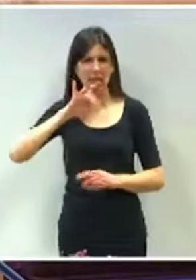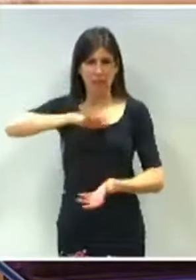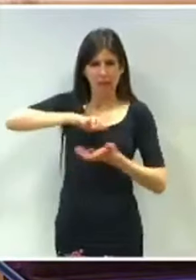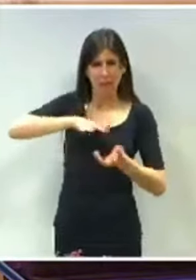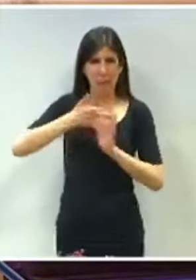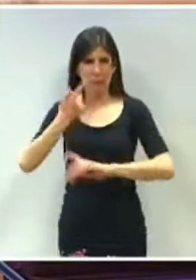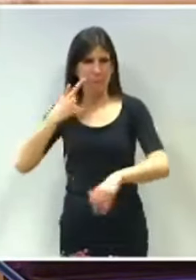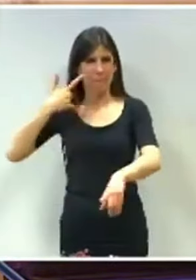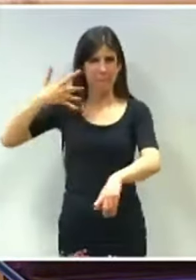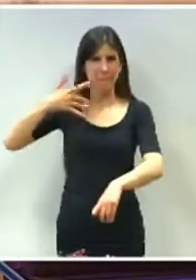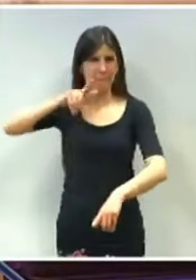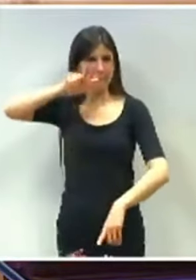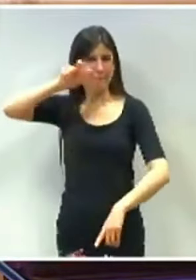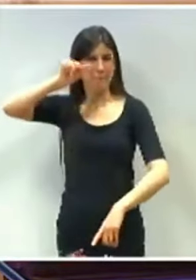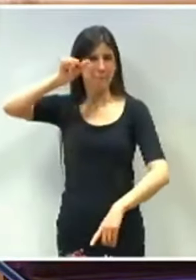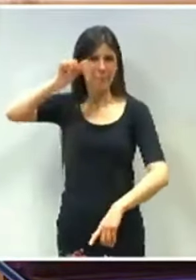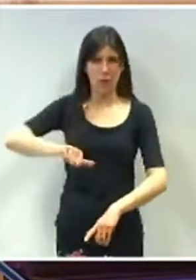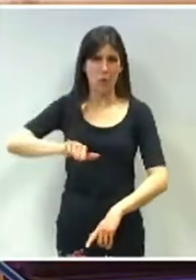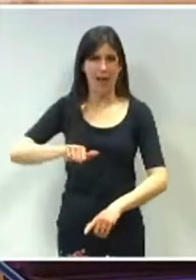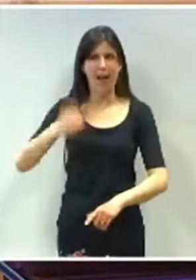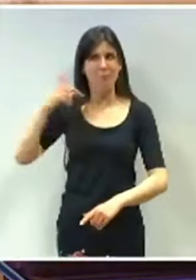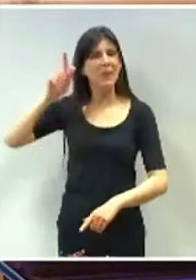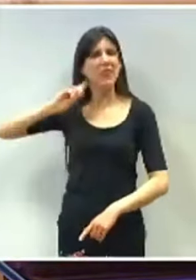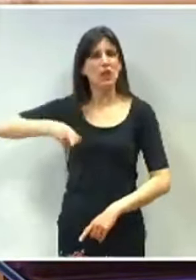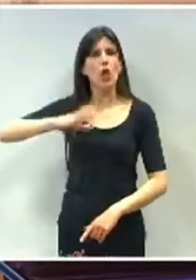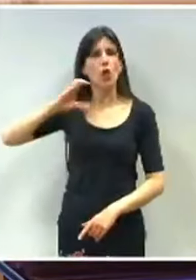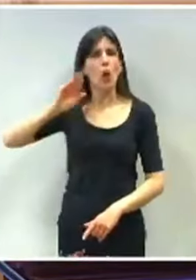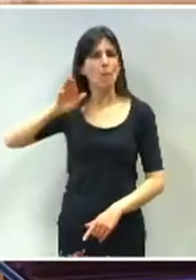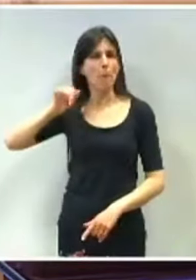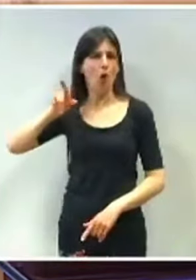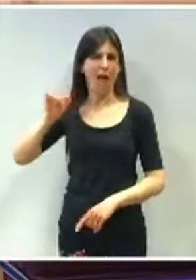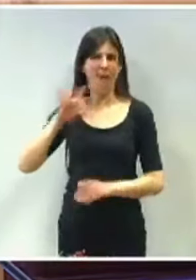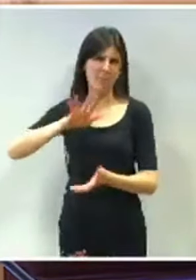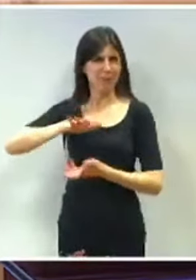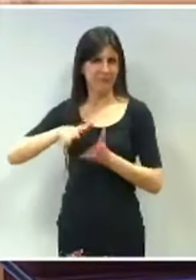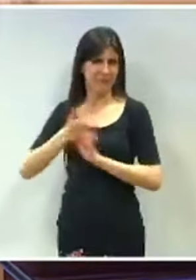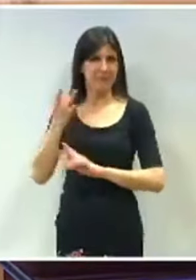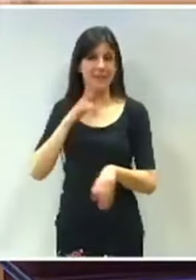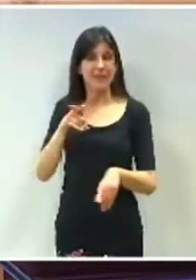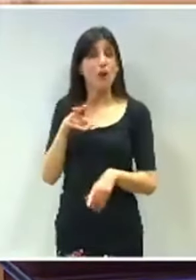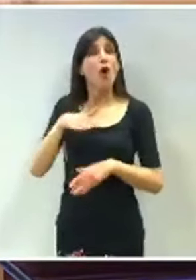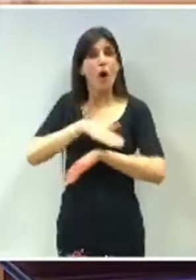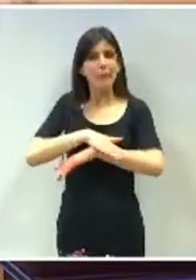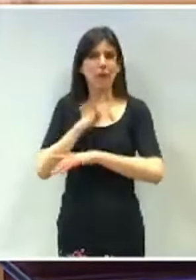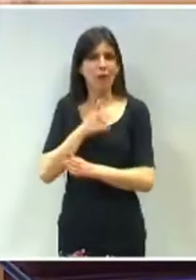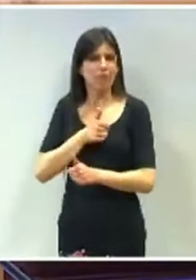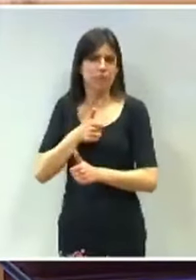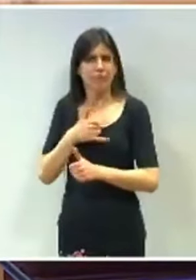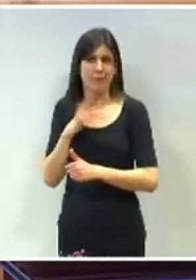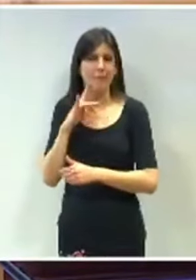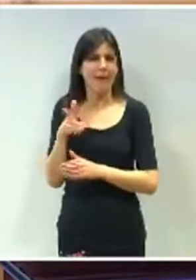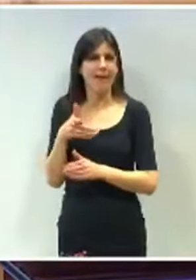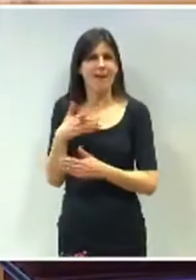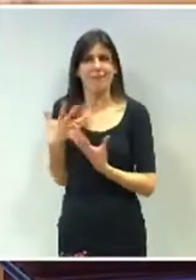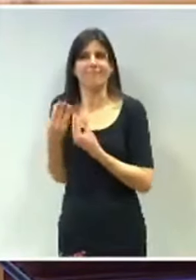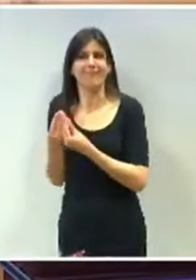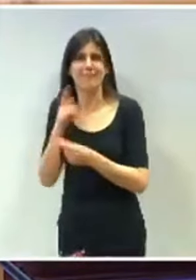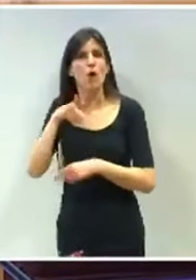famosa película de coola su gobierno avaló el nombramiento de coldo como consejero de renfe en